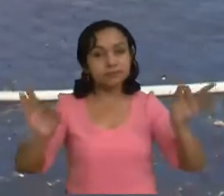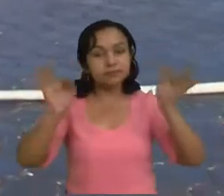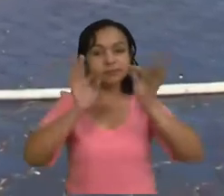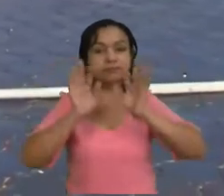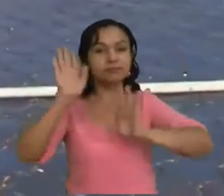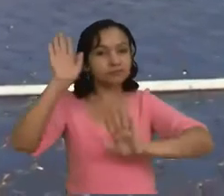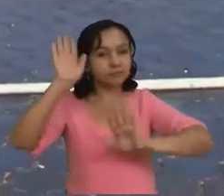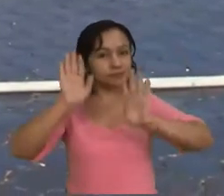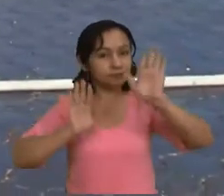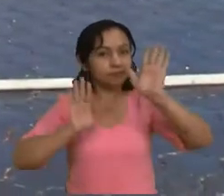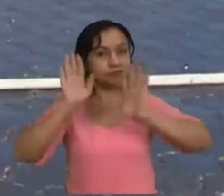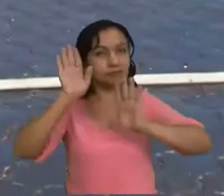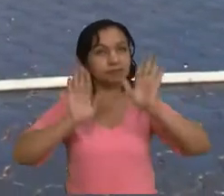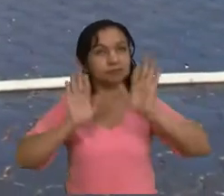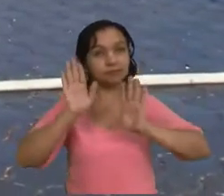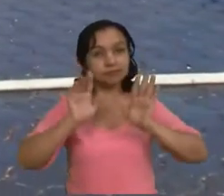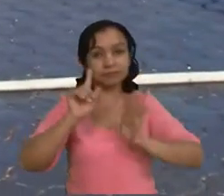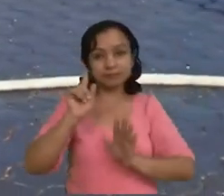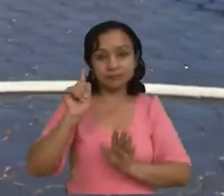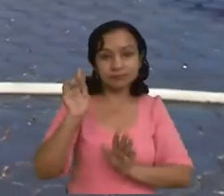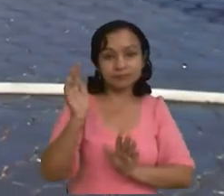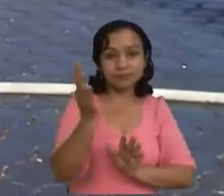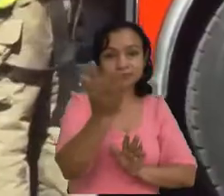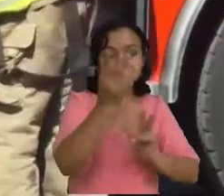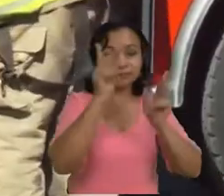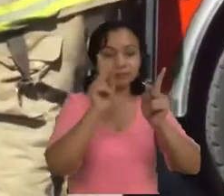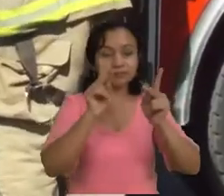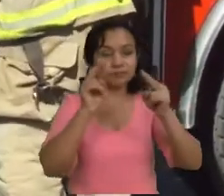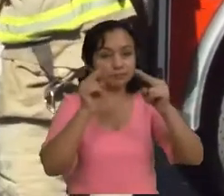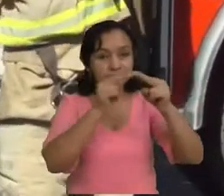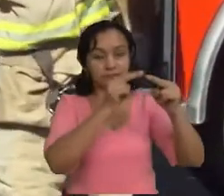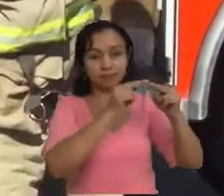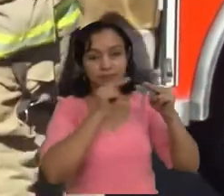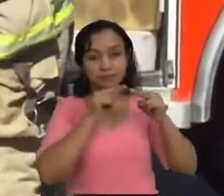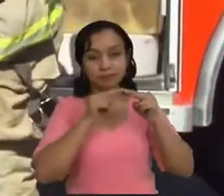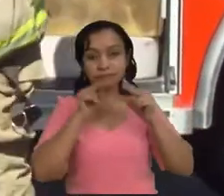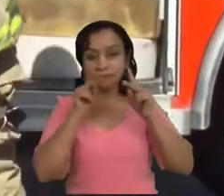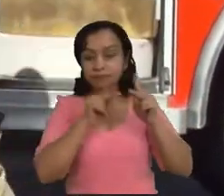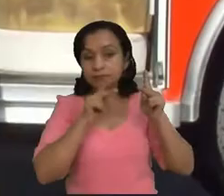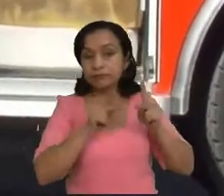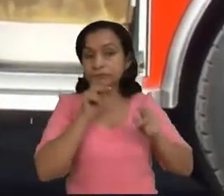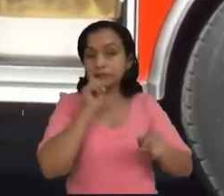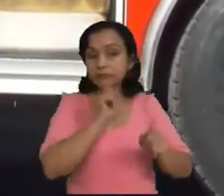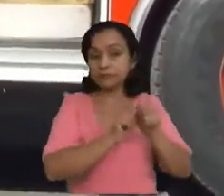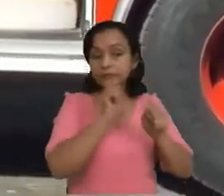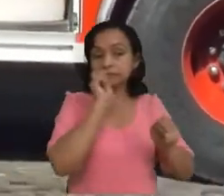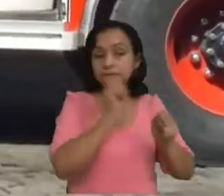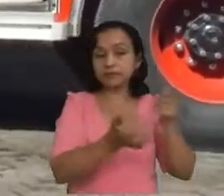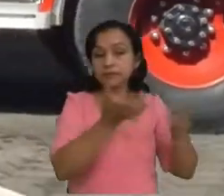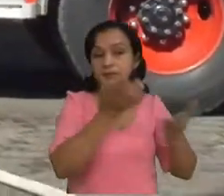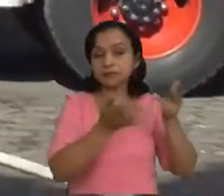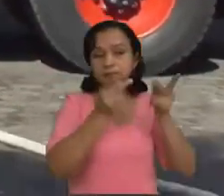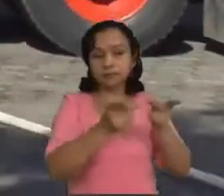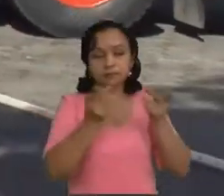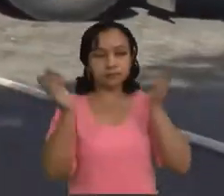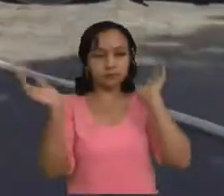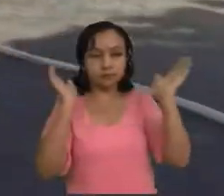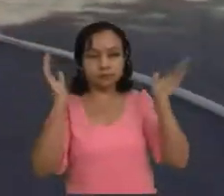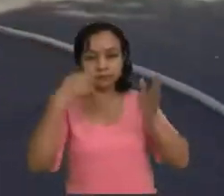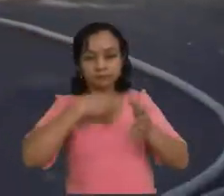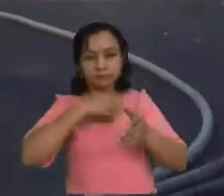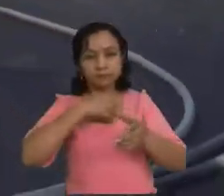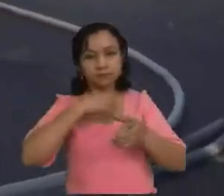participación, ¿verdad? Que todos estemos articulados, porque a la hora que se nos dio un siniestro, los comerciantes, ellos son los que